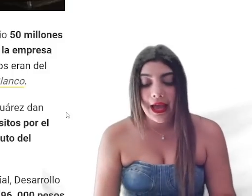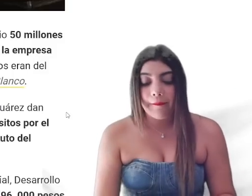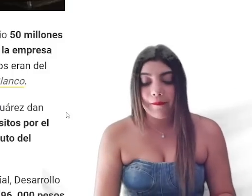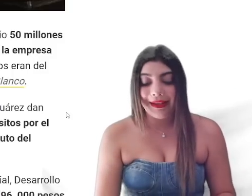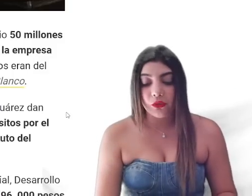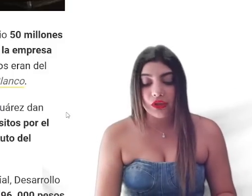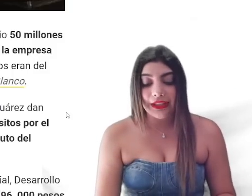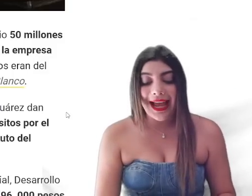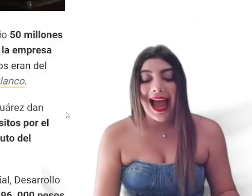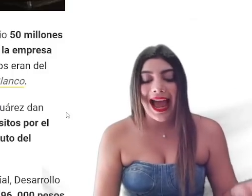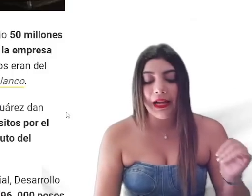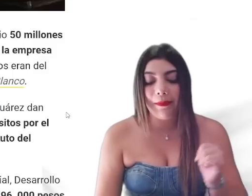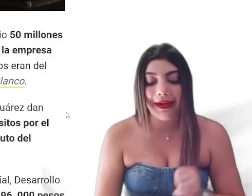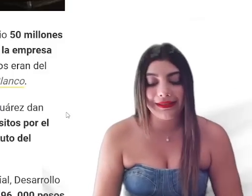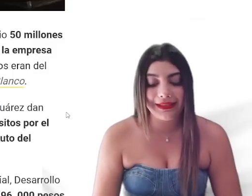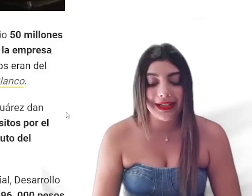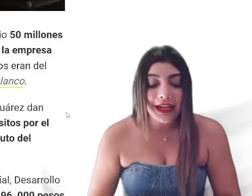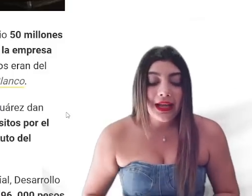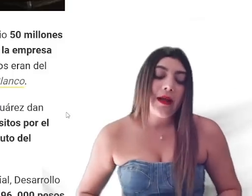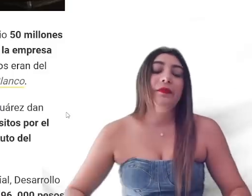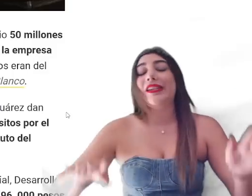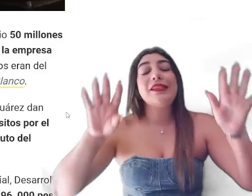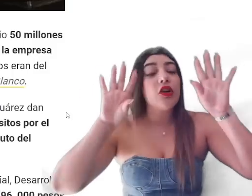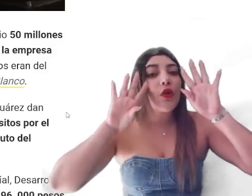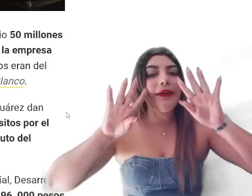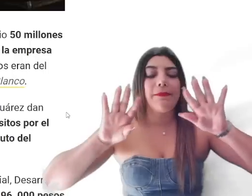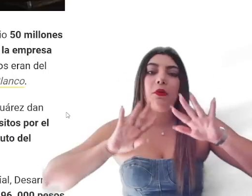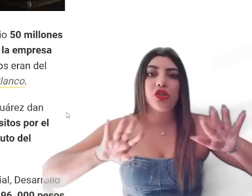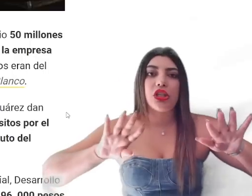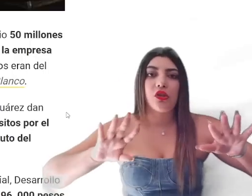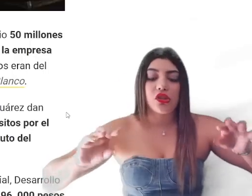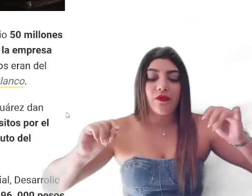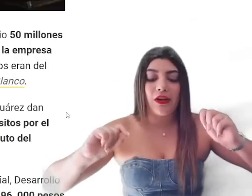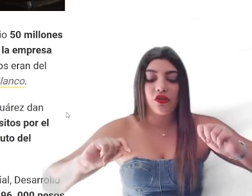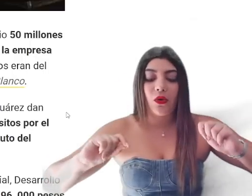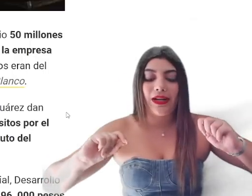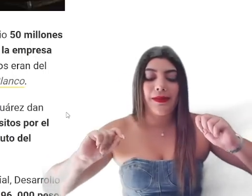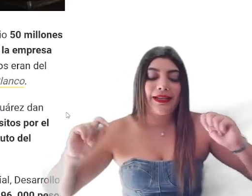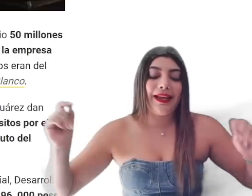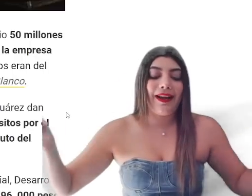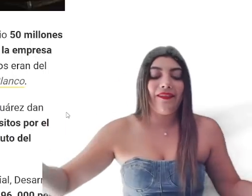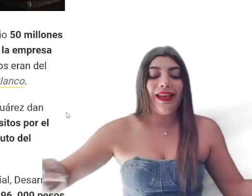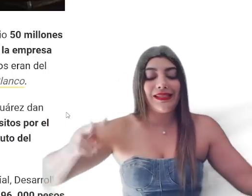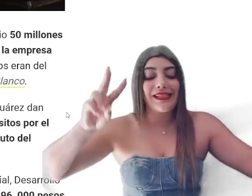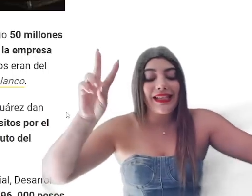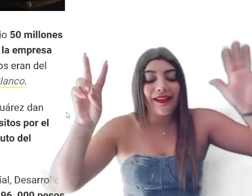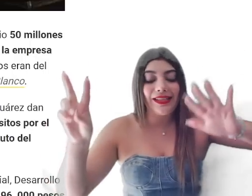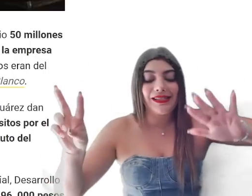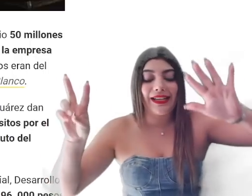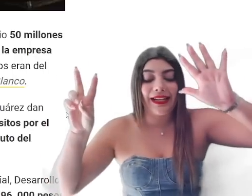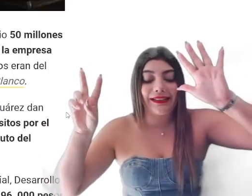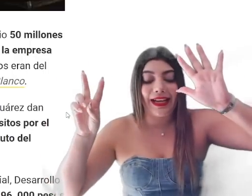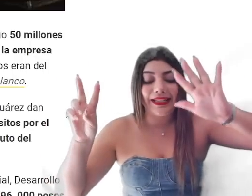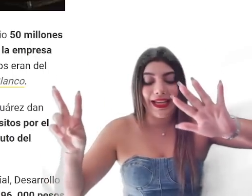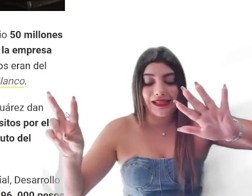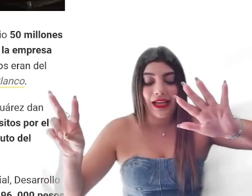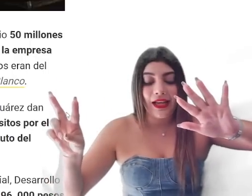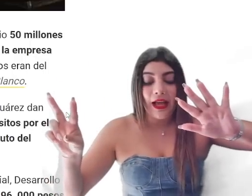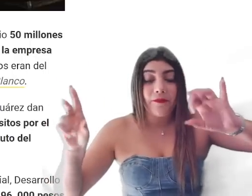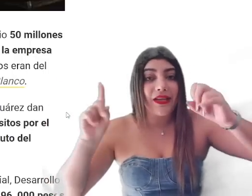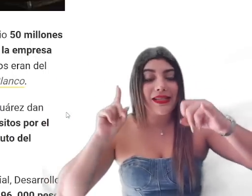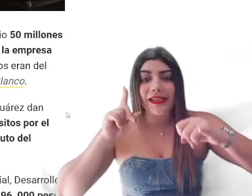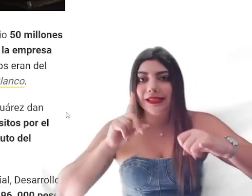conferencia matutina. Al parecer, hicieron 9 depósitos, de los cuales venían de